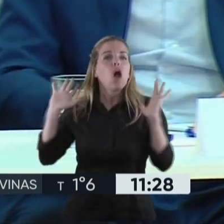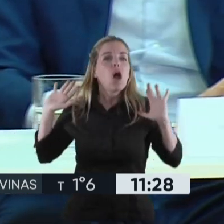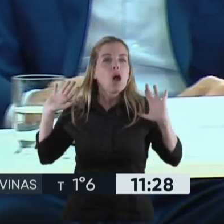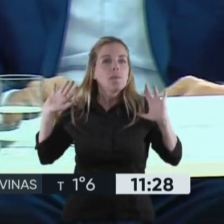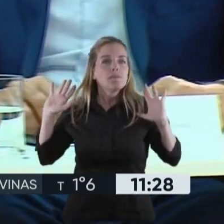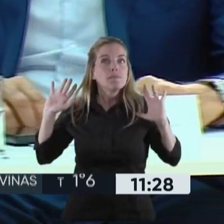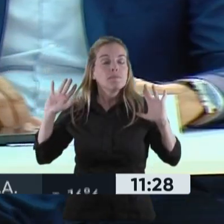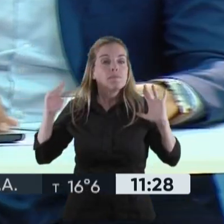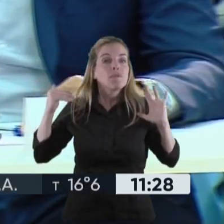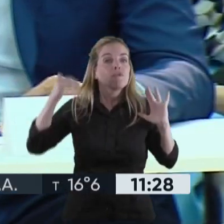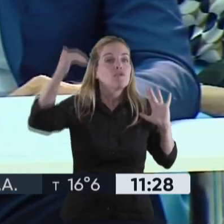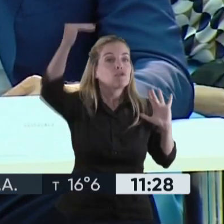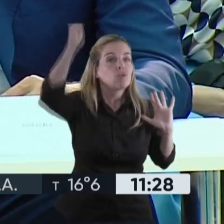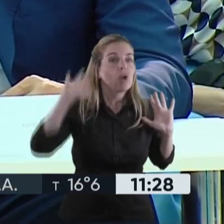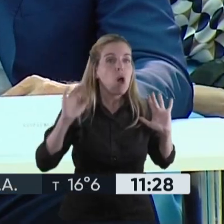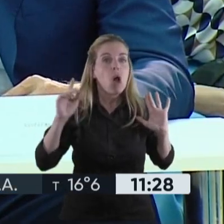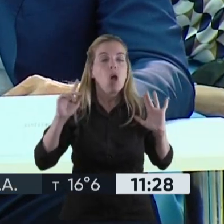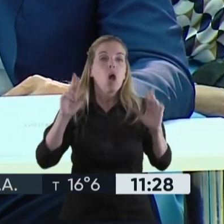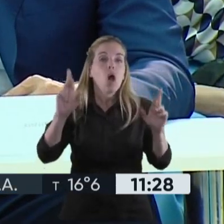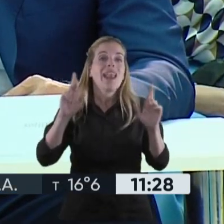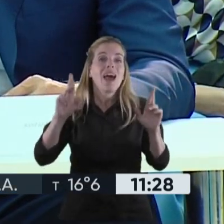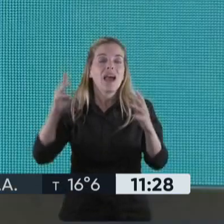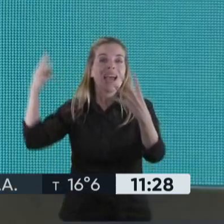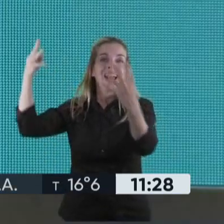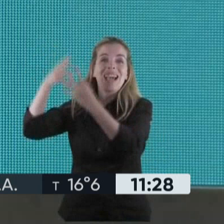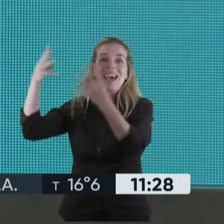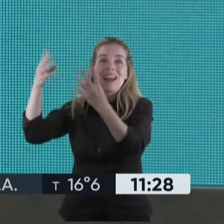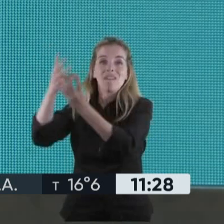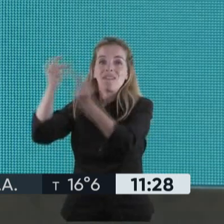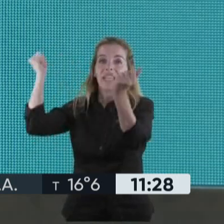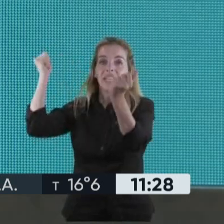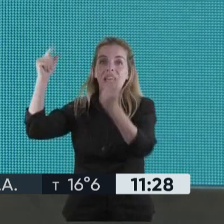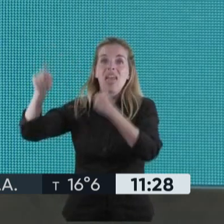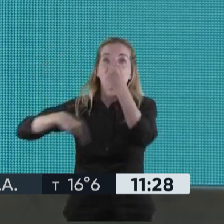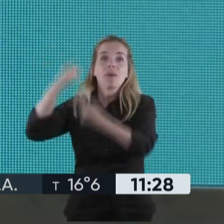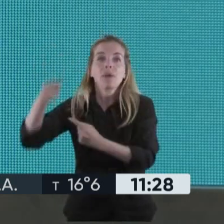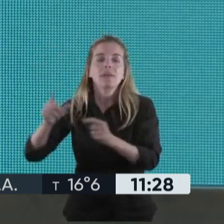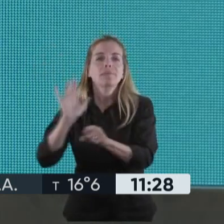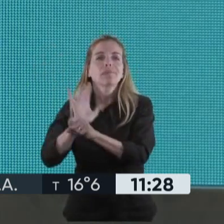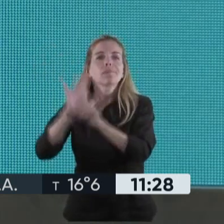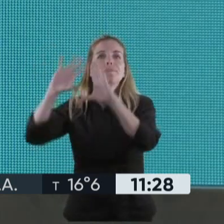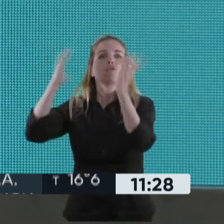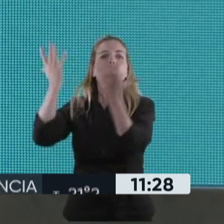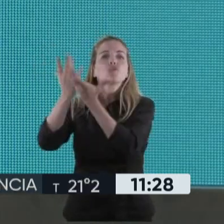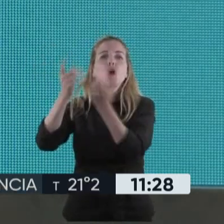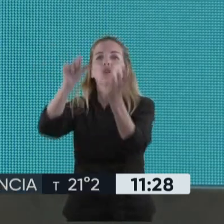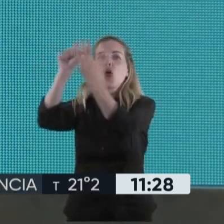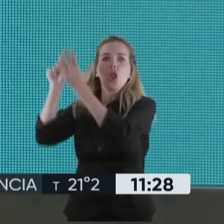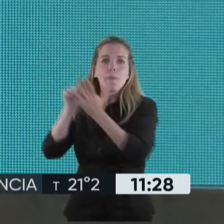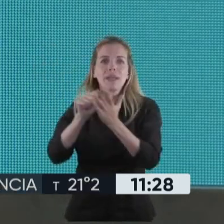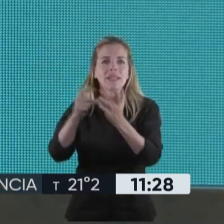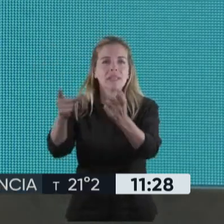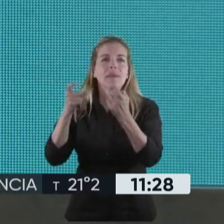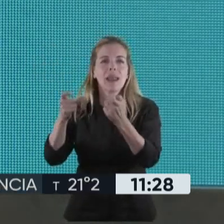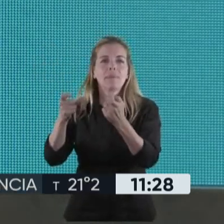que va a amanecer cuando esta guerra, Dios quiera, termine cuanto antes, va a ser un mundo que demande alimentos